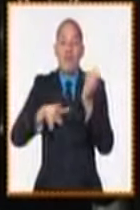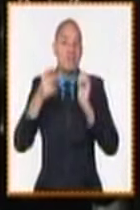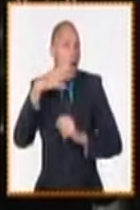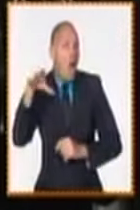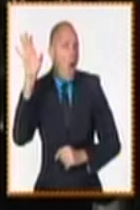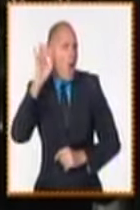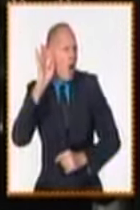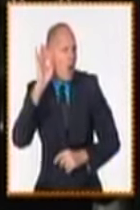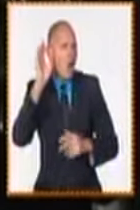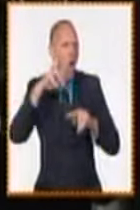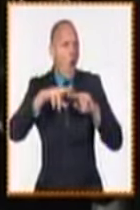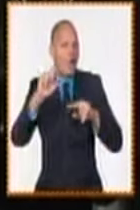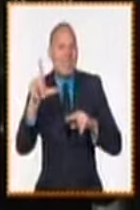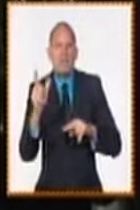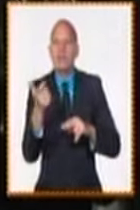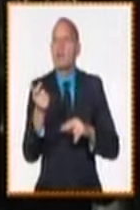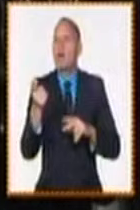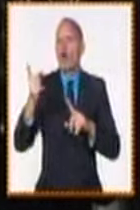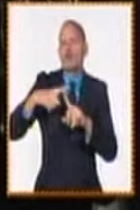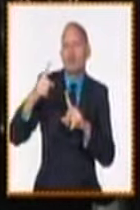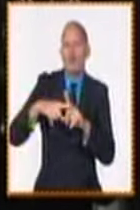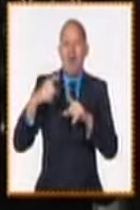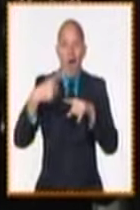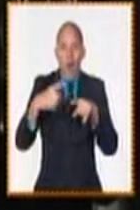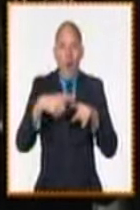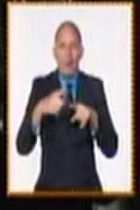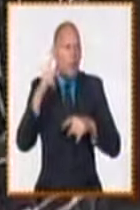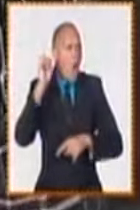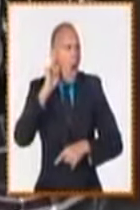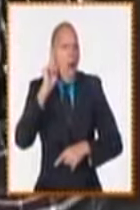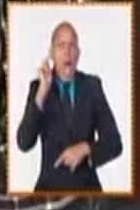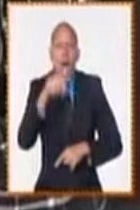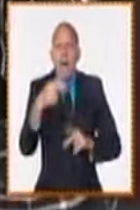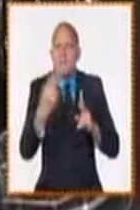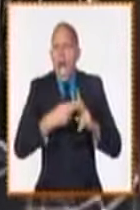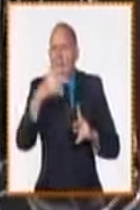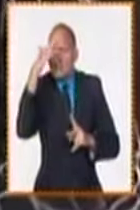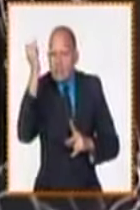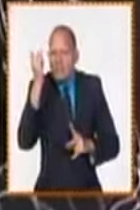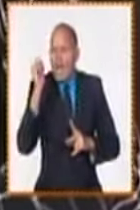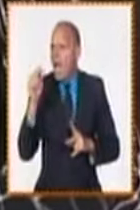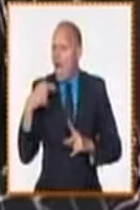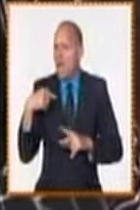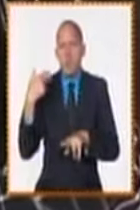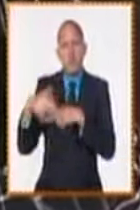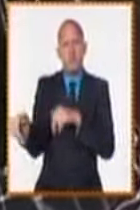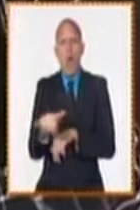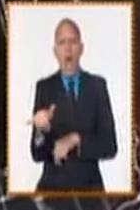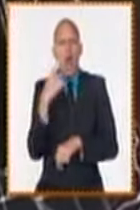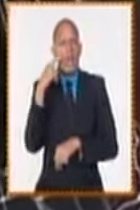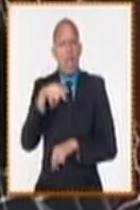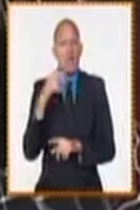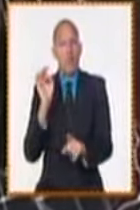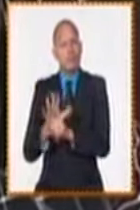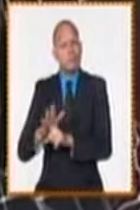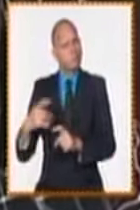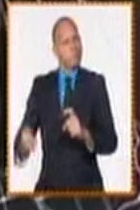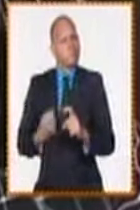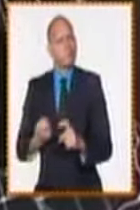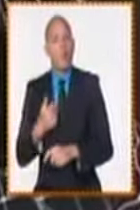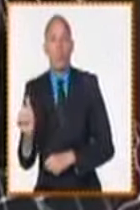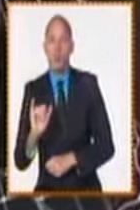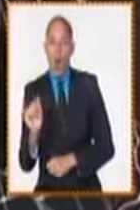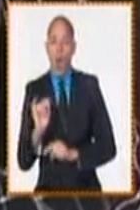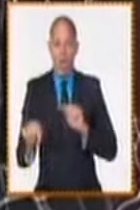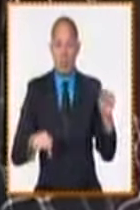grupo importante de poblaciones, pero lamentablemente la falta de artillería impidió dominar estas locaciones significativas para